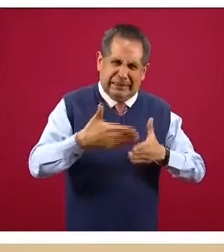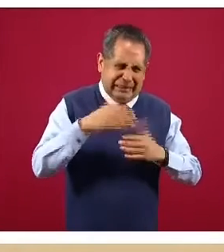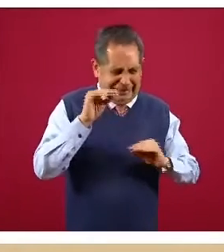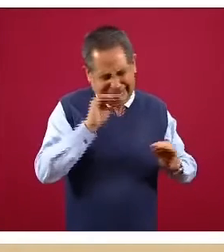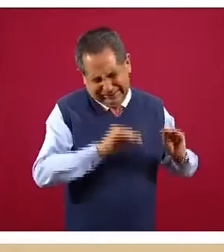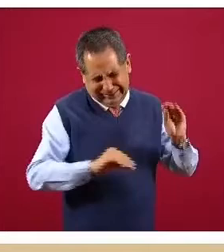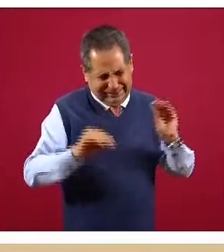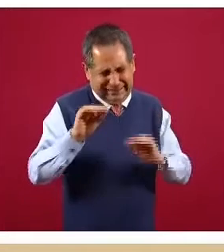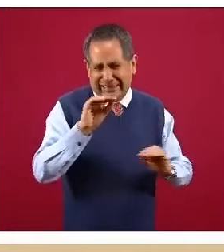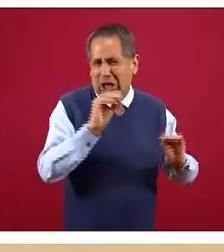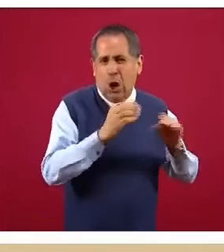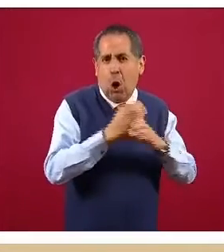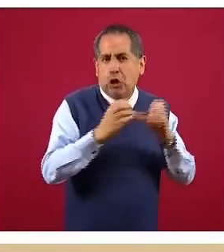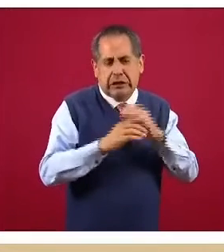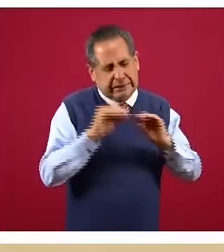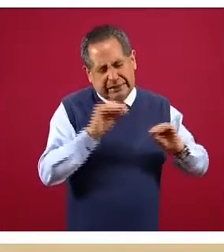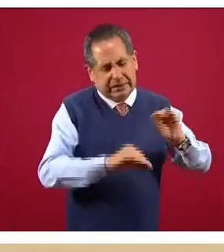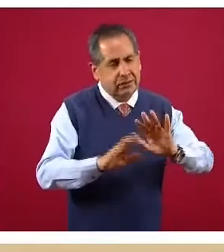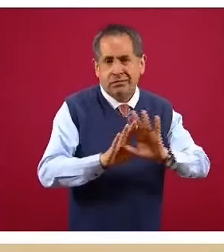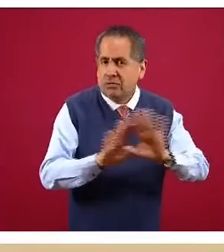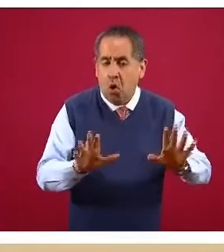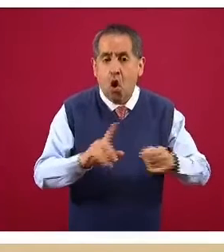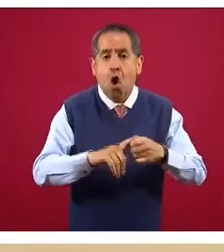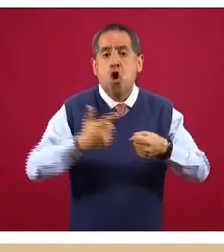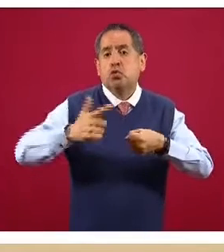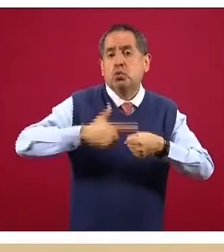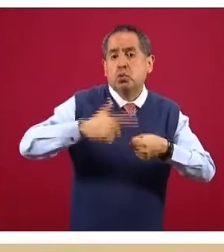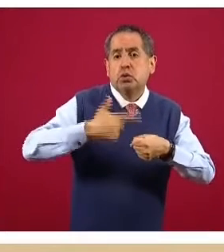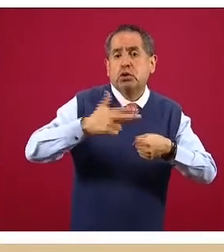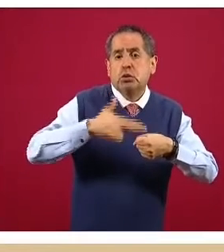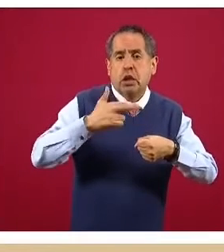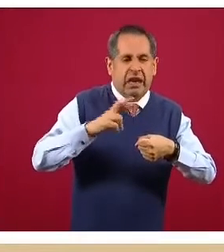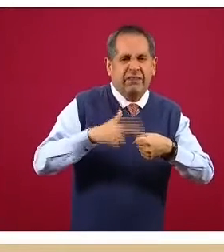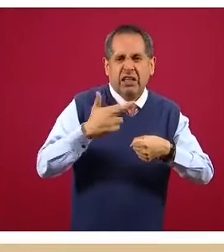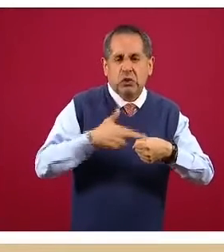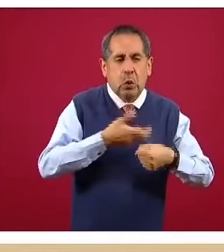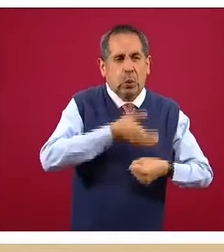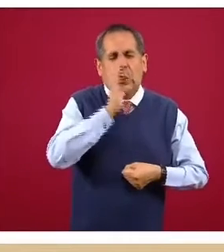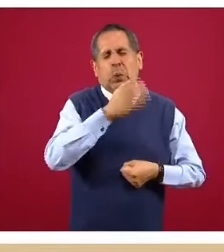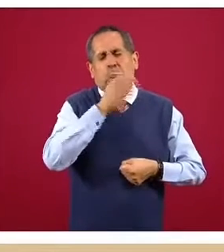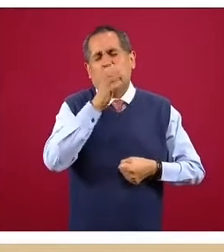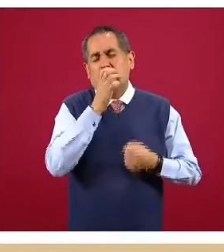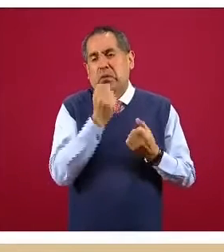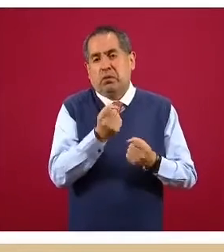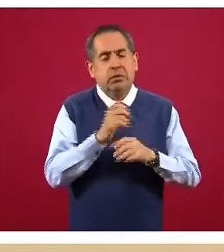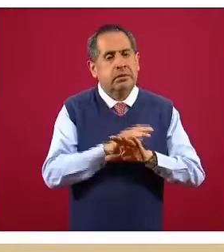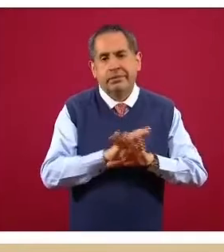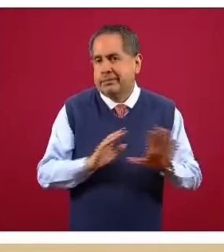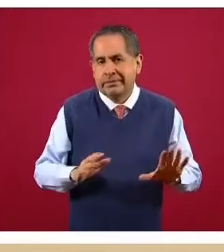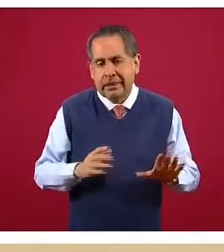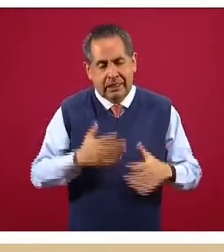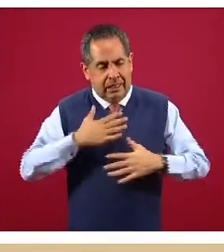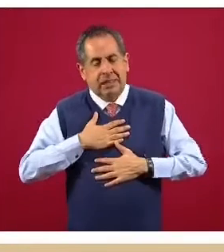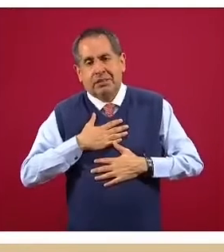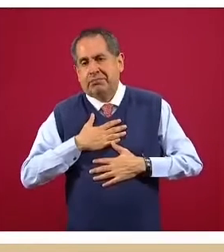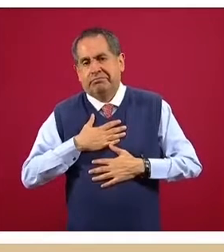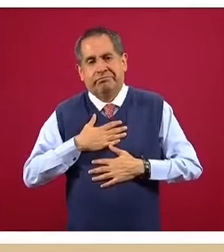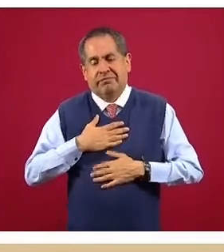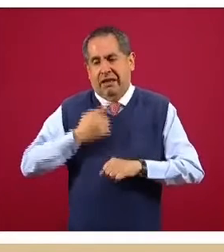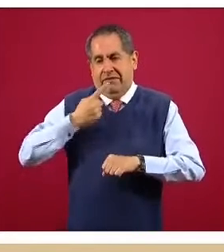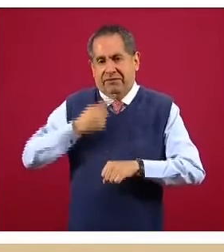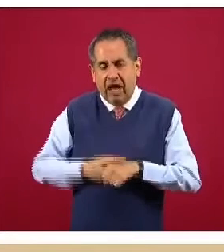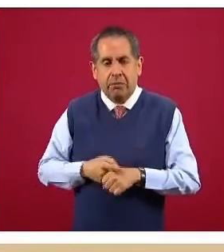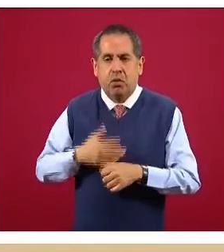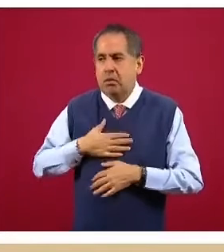también bebidas azucaradas, que además de todo el impacto negativo que tiene, también se ha demostrado un impacto negativo en el